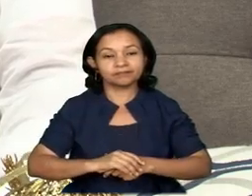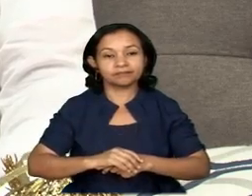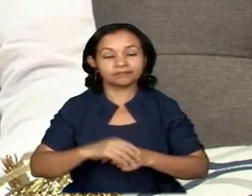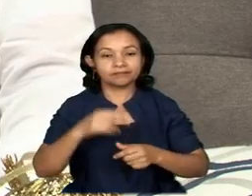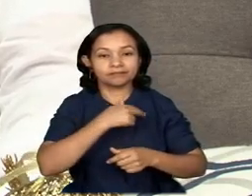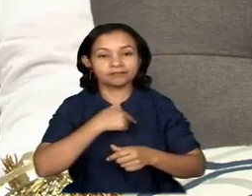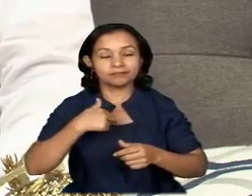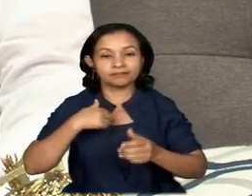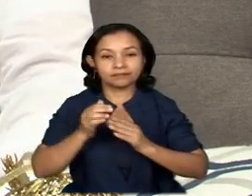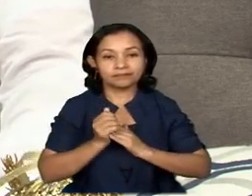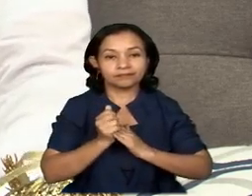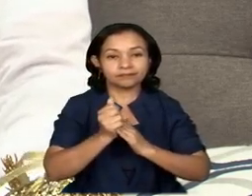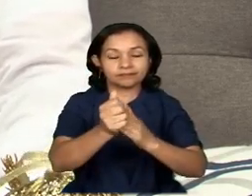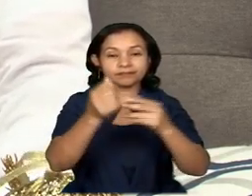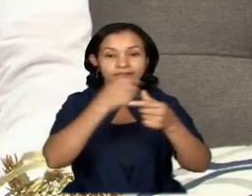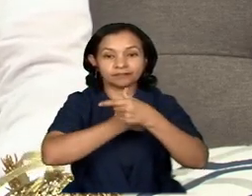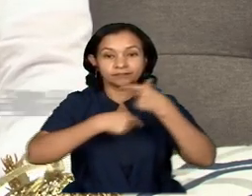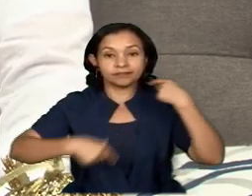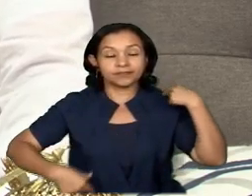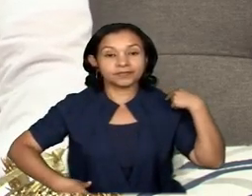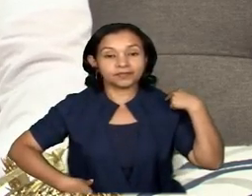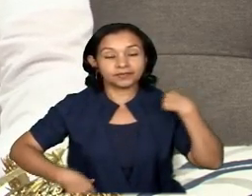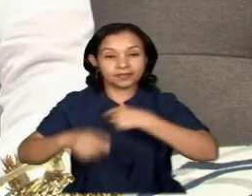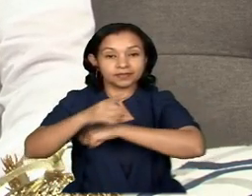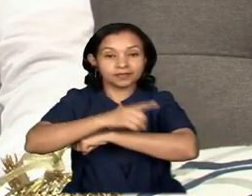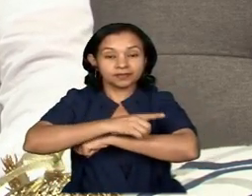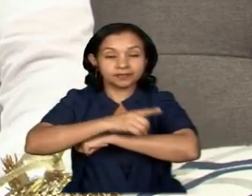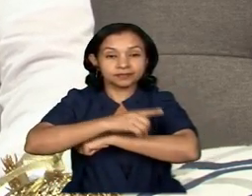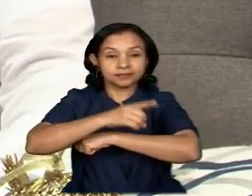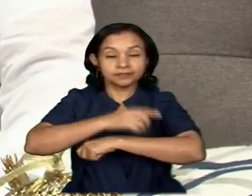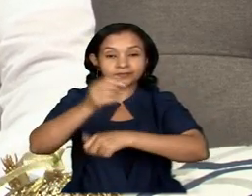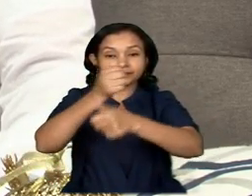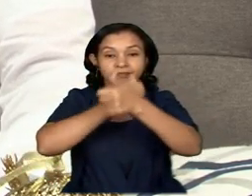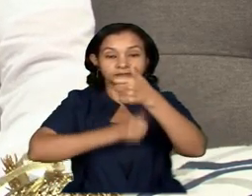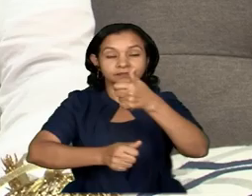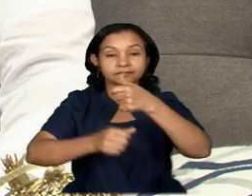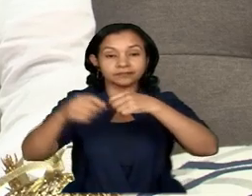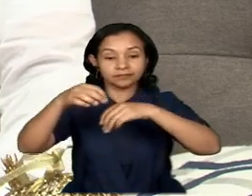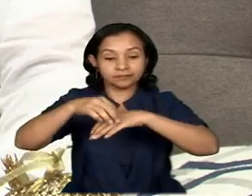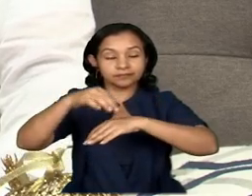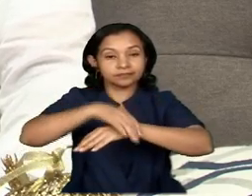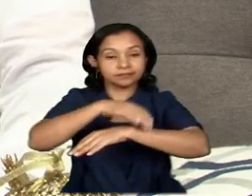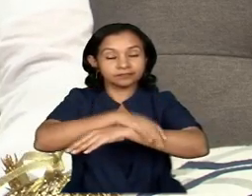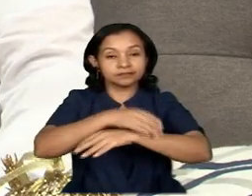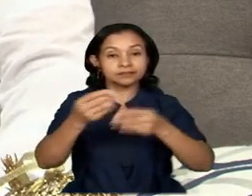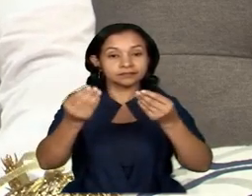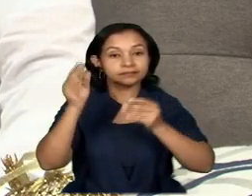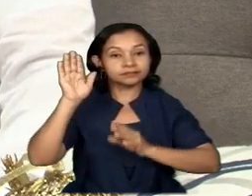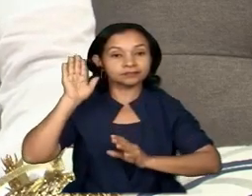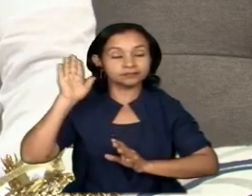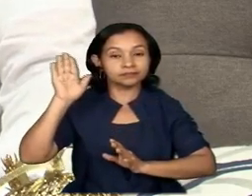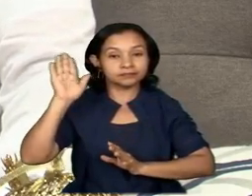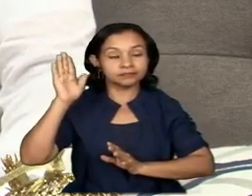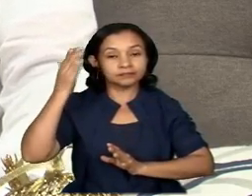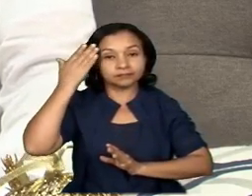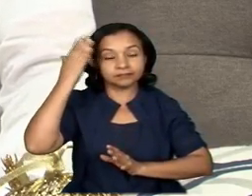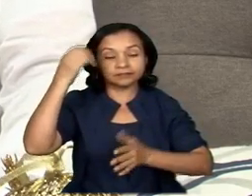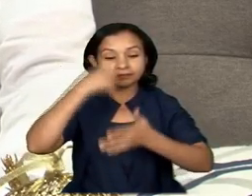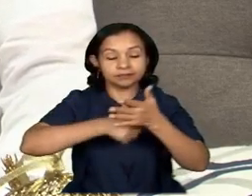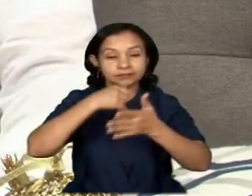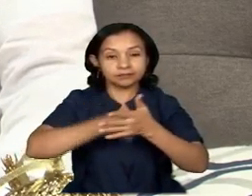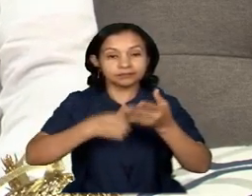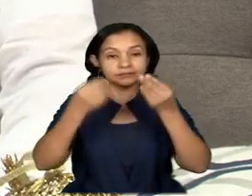conducido, liderado por el presidente Daniel Ortega, por la vicepresidenta Rosario Murillo, con mucho compromiso. Sabemos que los desafíos son enormes,